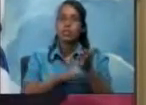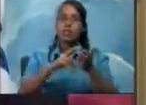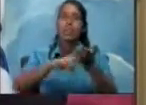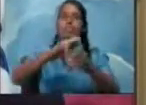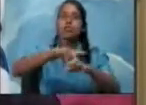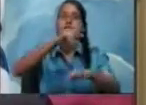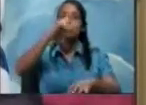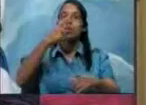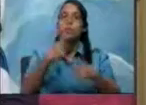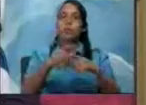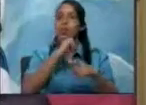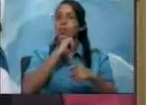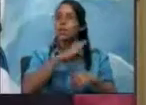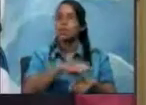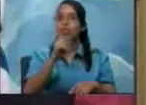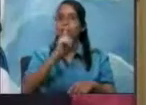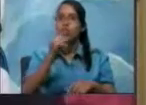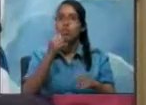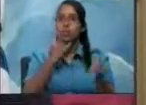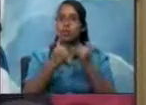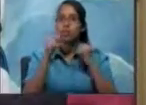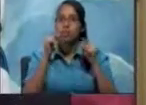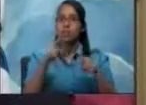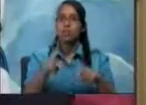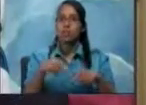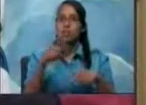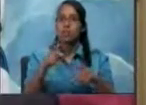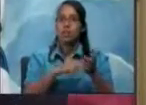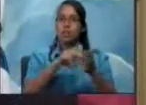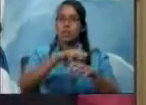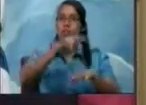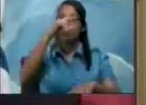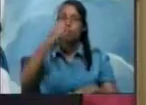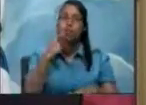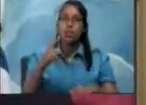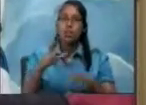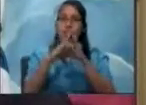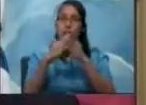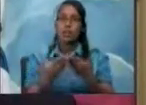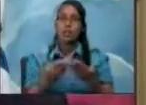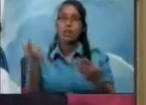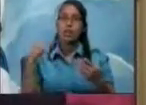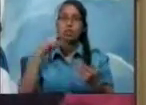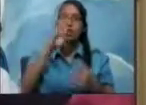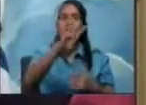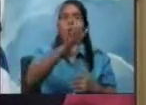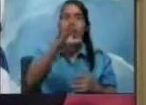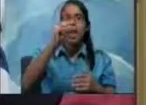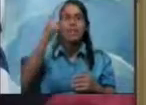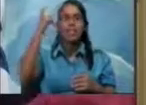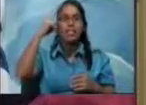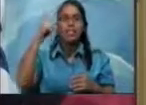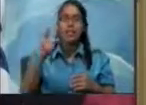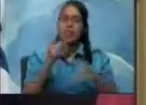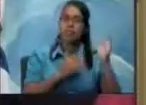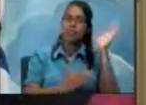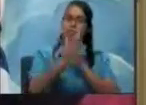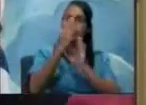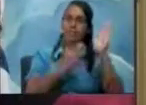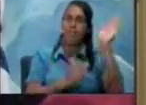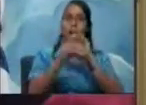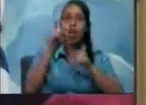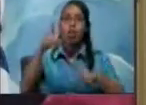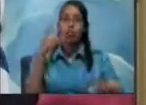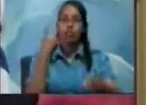pero la historia no terminó allí después que resucitó dice la Biblia que estuvo 40 días apareciéndose a los